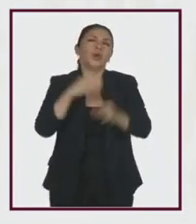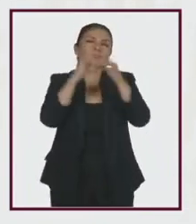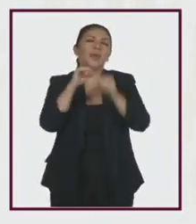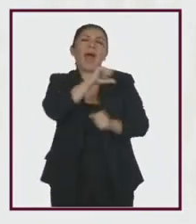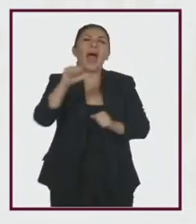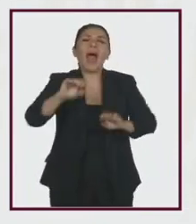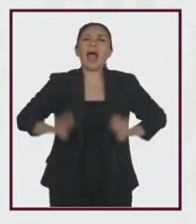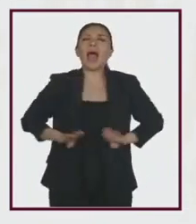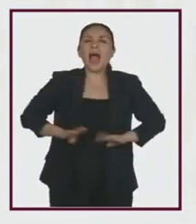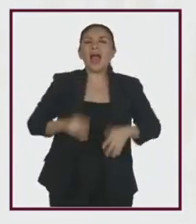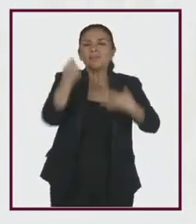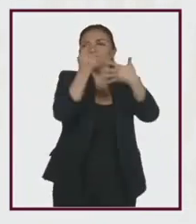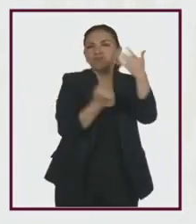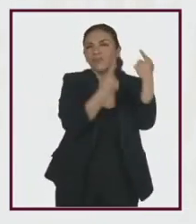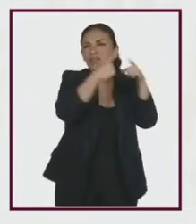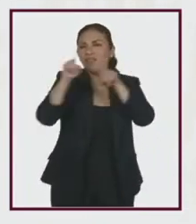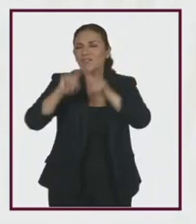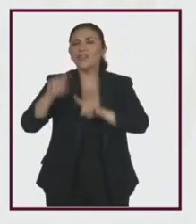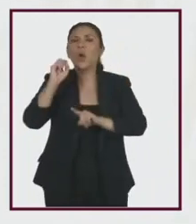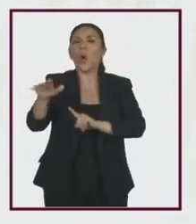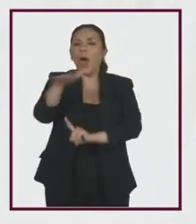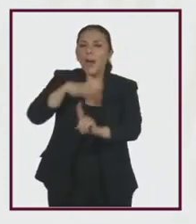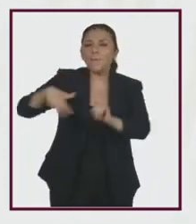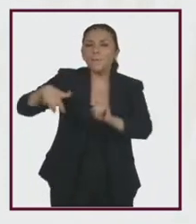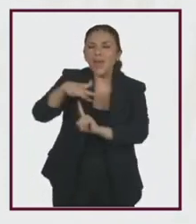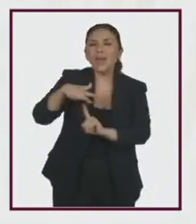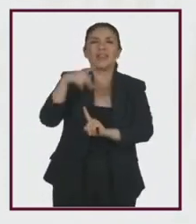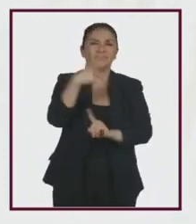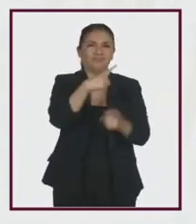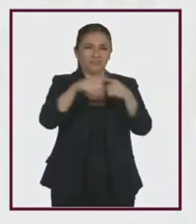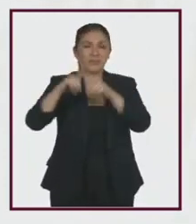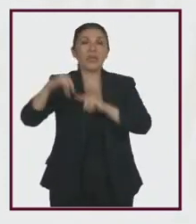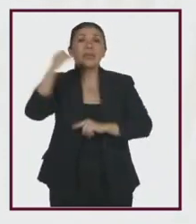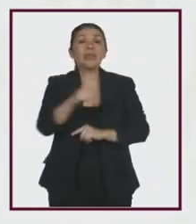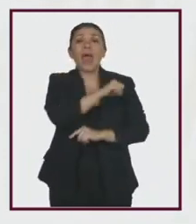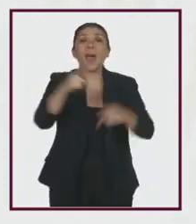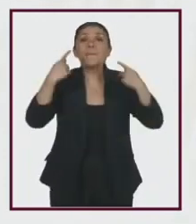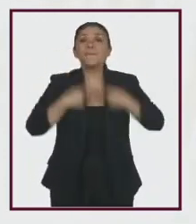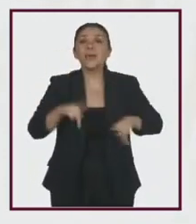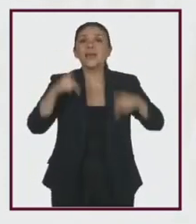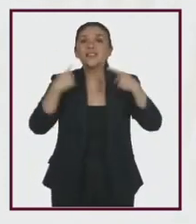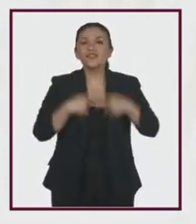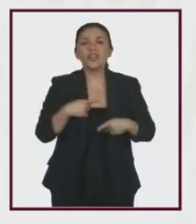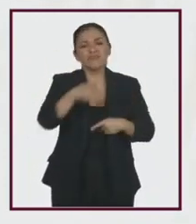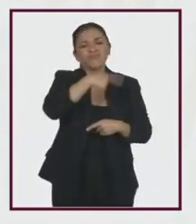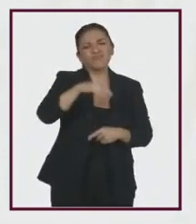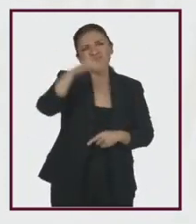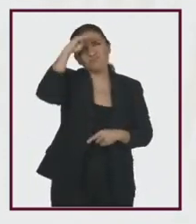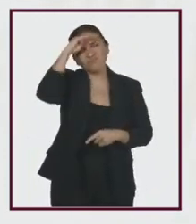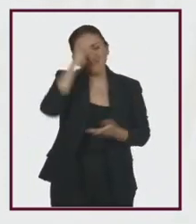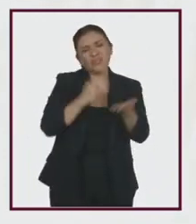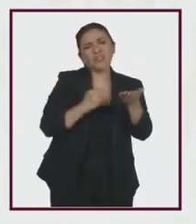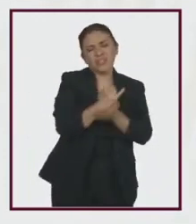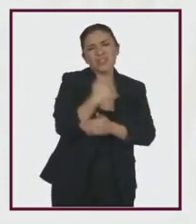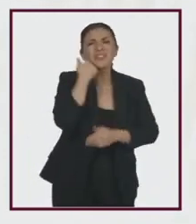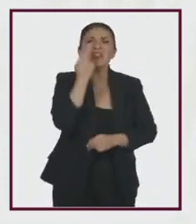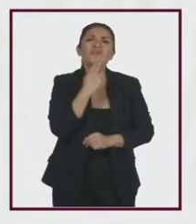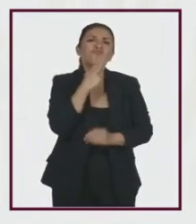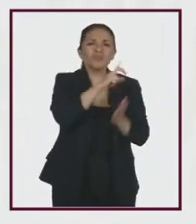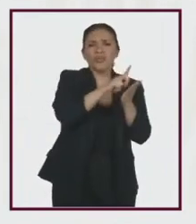de las sustancias, del ambiente y el entorno, y de las personas que deciden consumir.